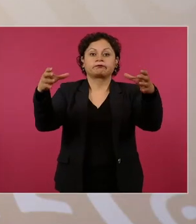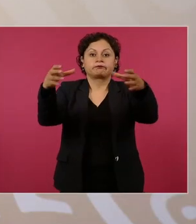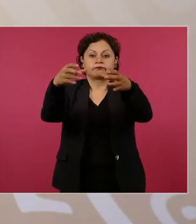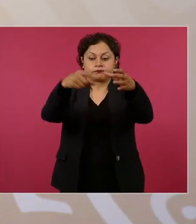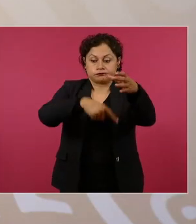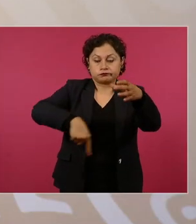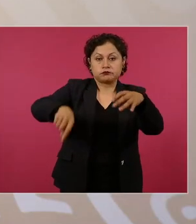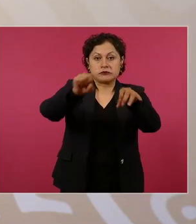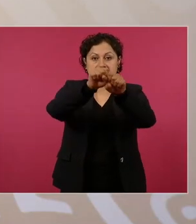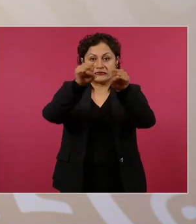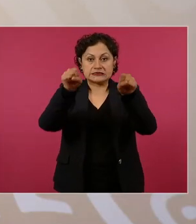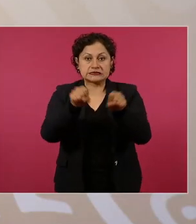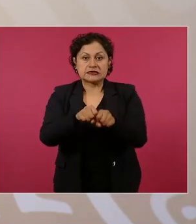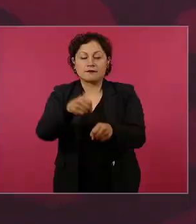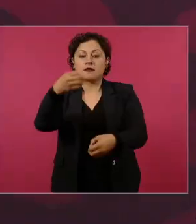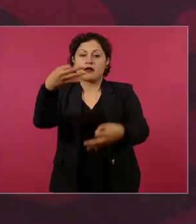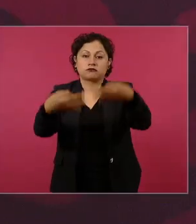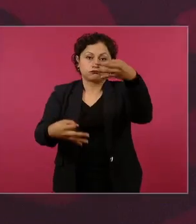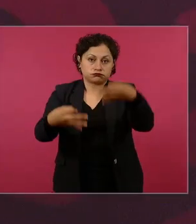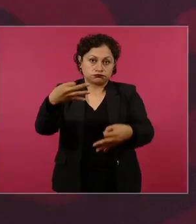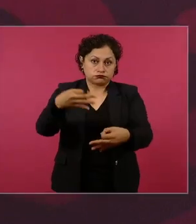con todo respeto,